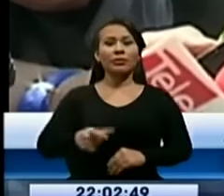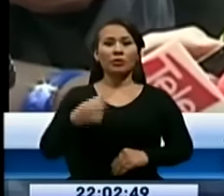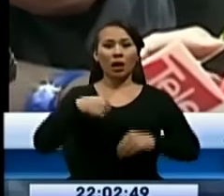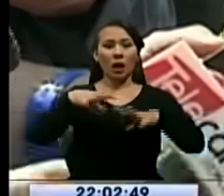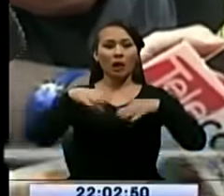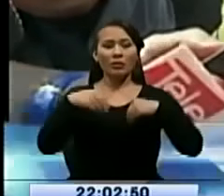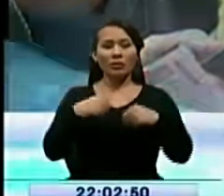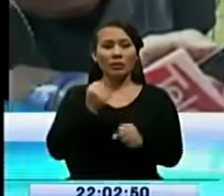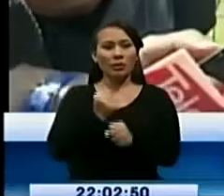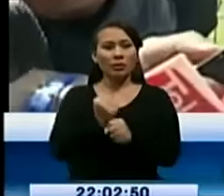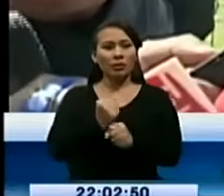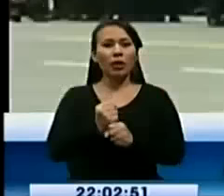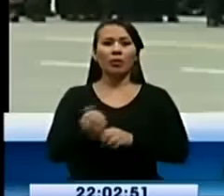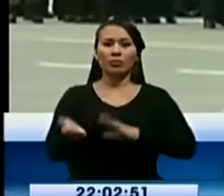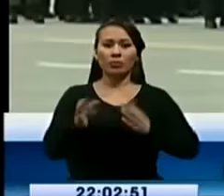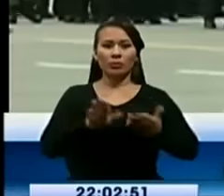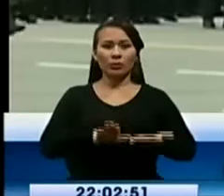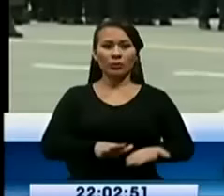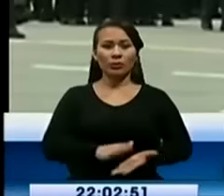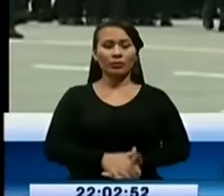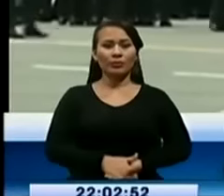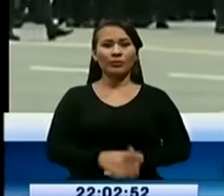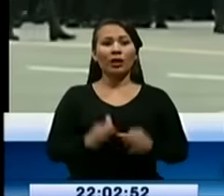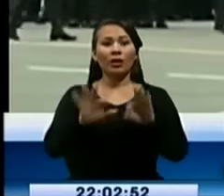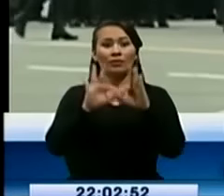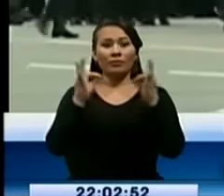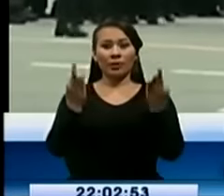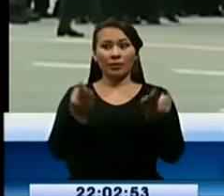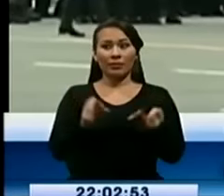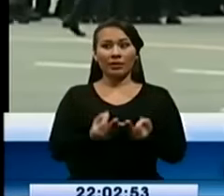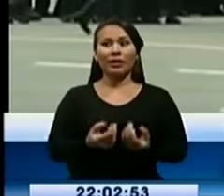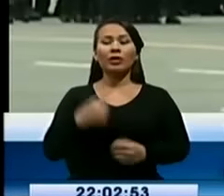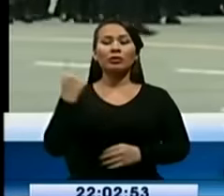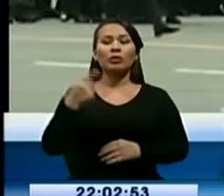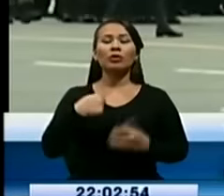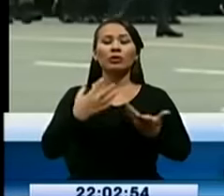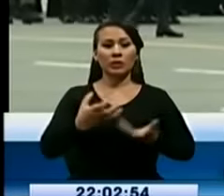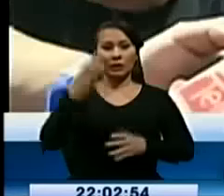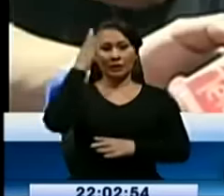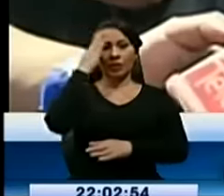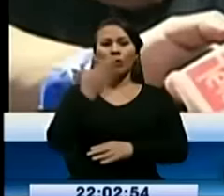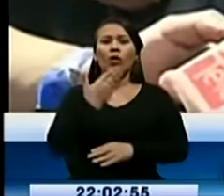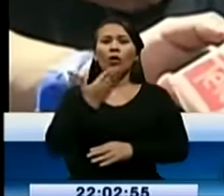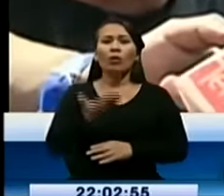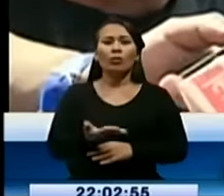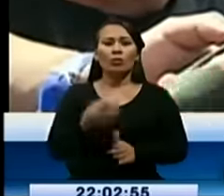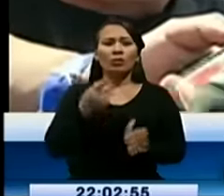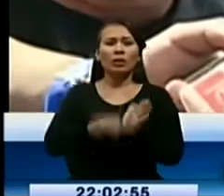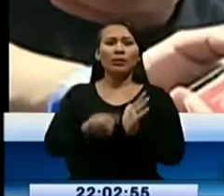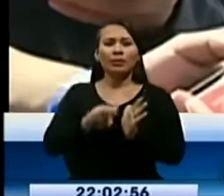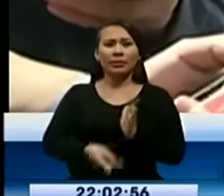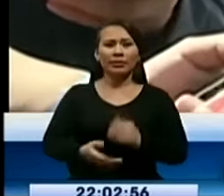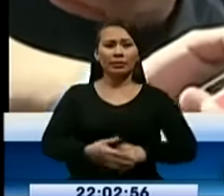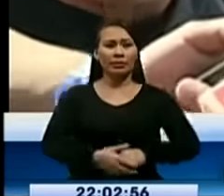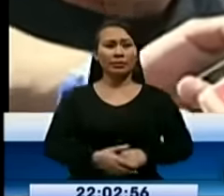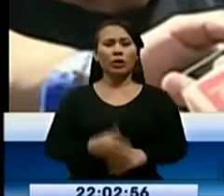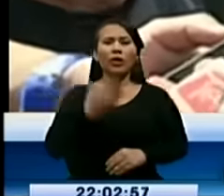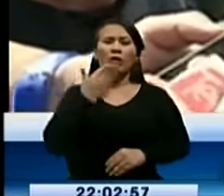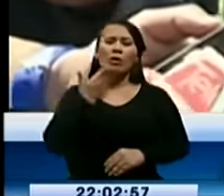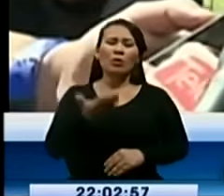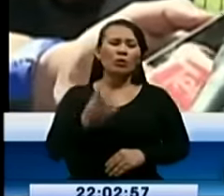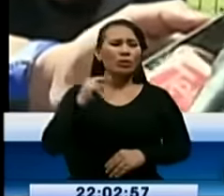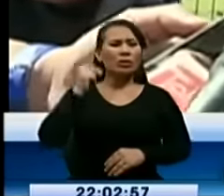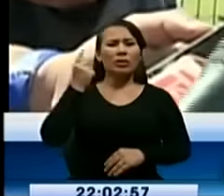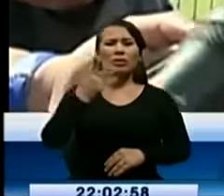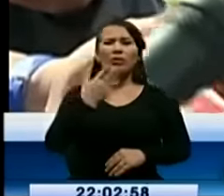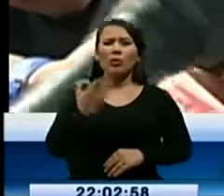deberes, murió. Las familias solo desean saber qué es lo que ocurrió. Queremos que se aclare cómo, por qué o cómo